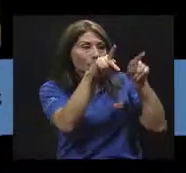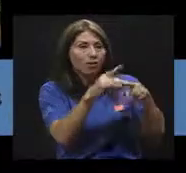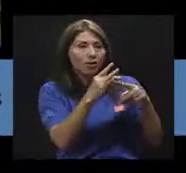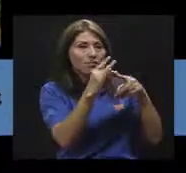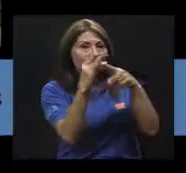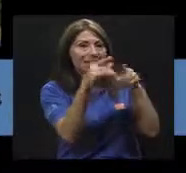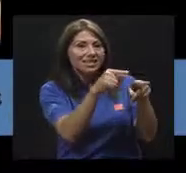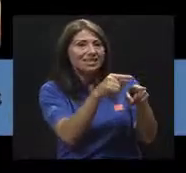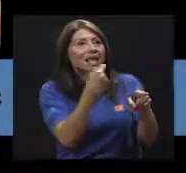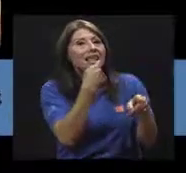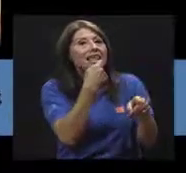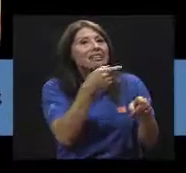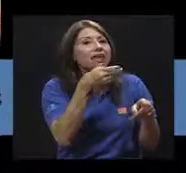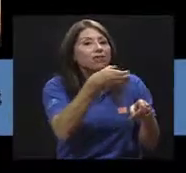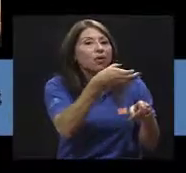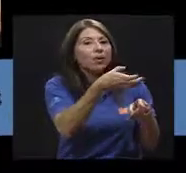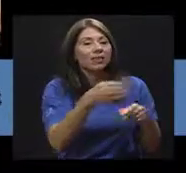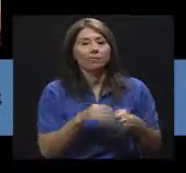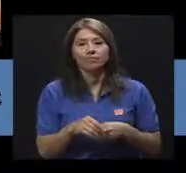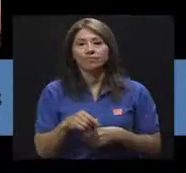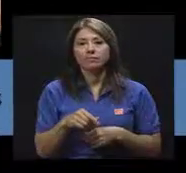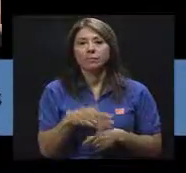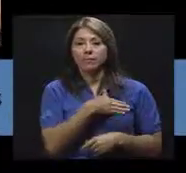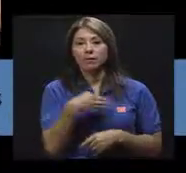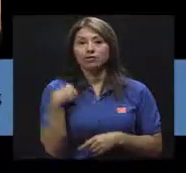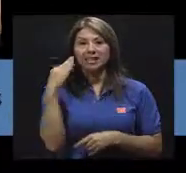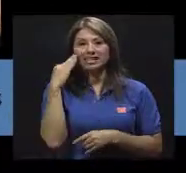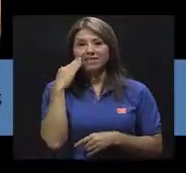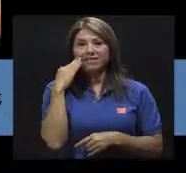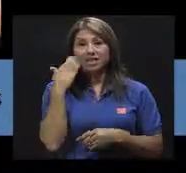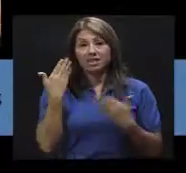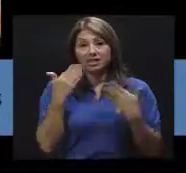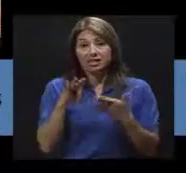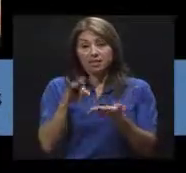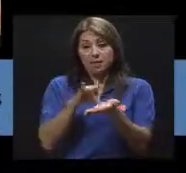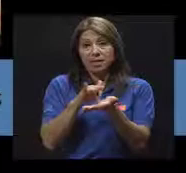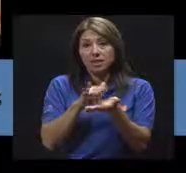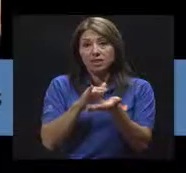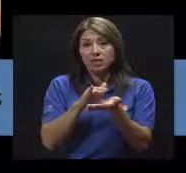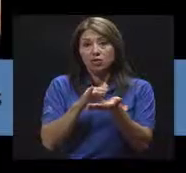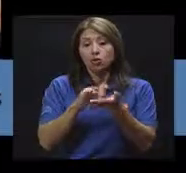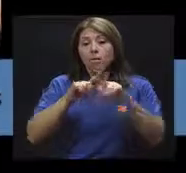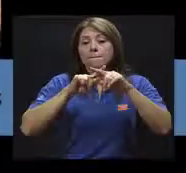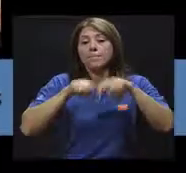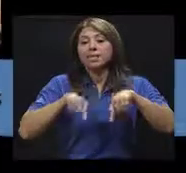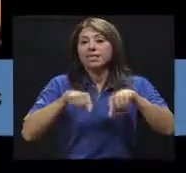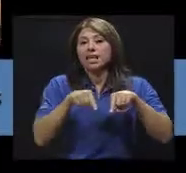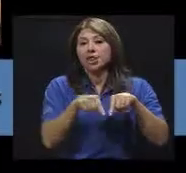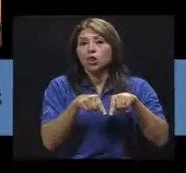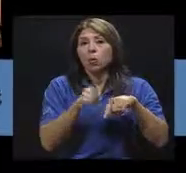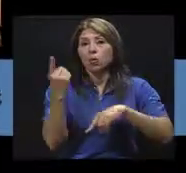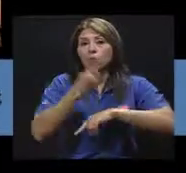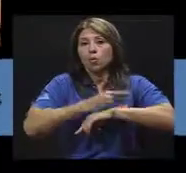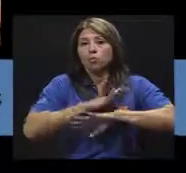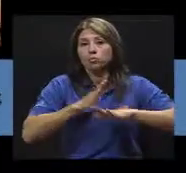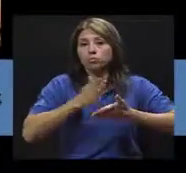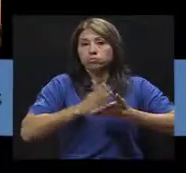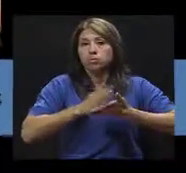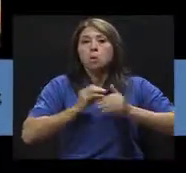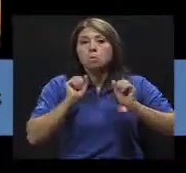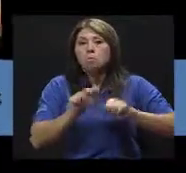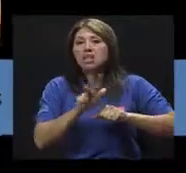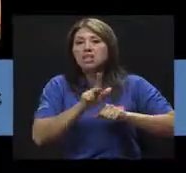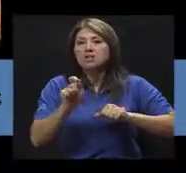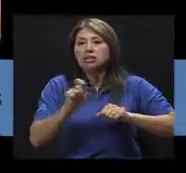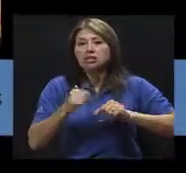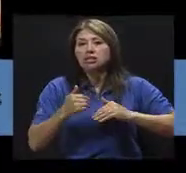un medicamento. Sí, me gustaría saber si es cierto que después de vencido los medicamentos tienen 3 meses de vida útil, o que si